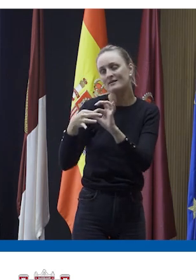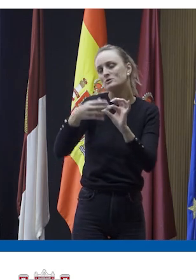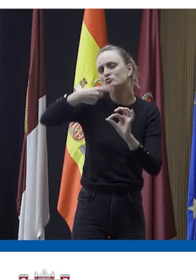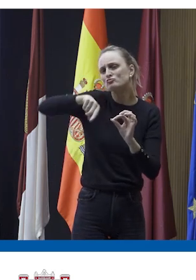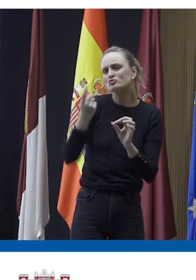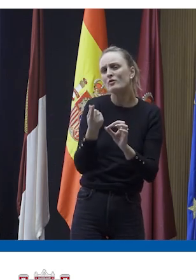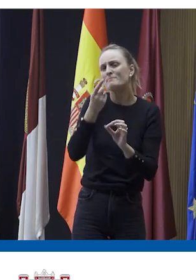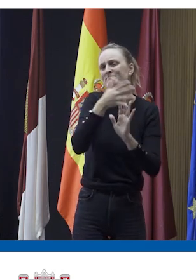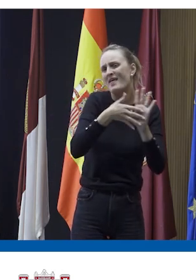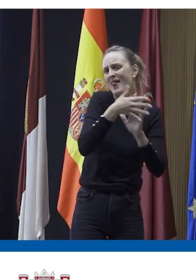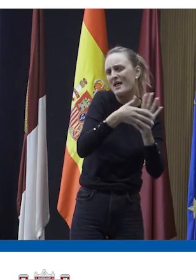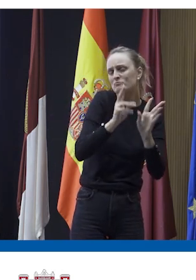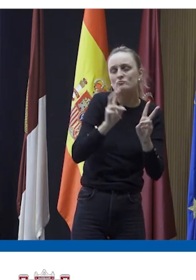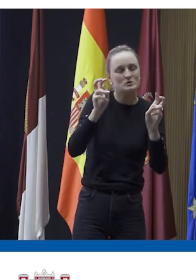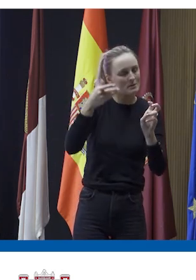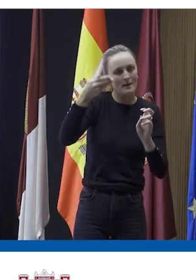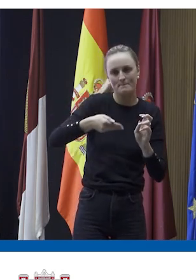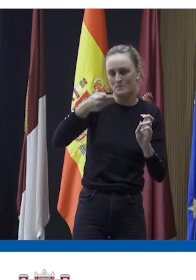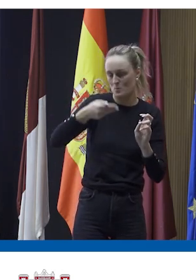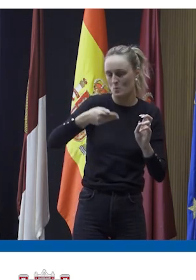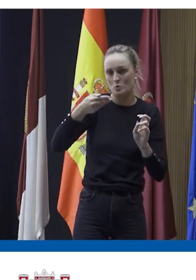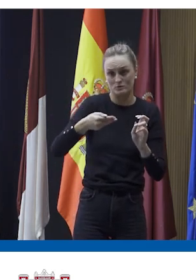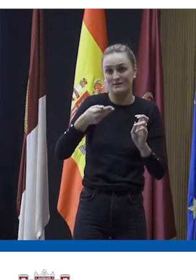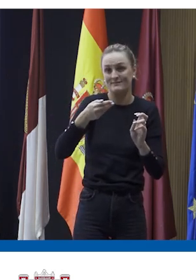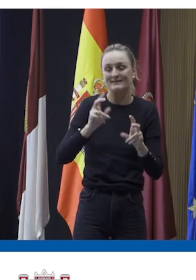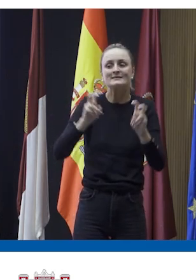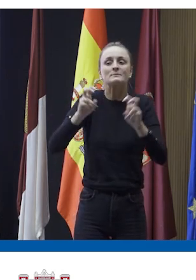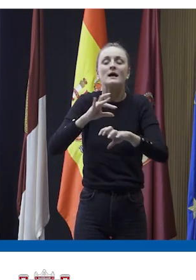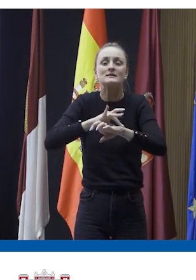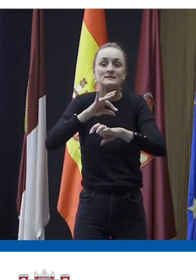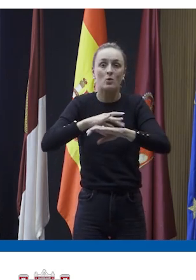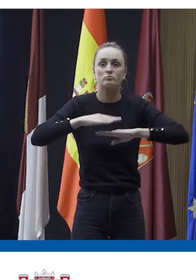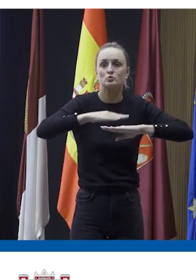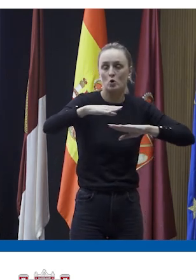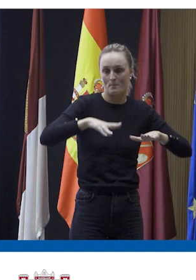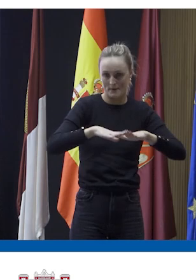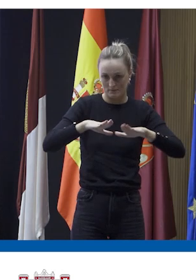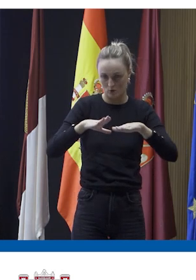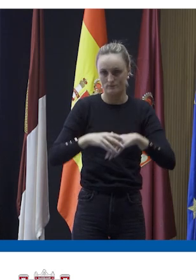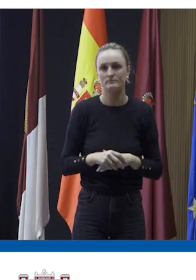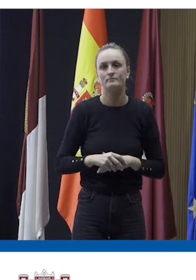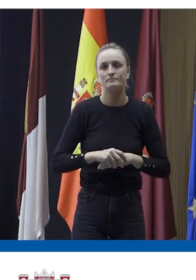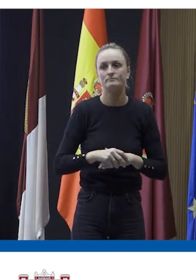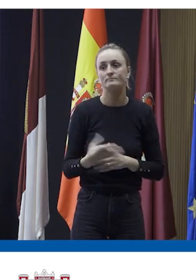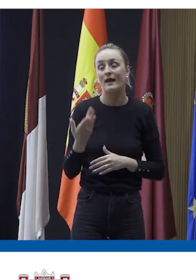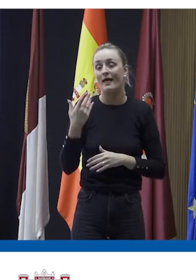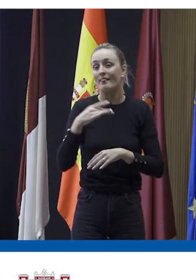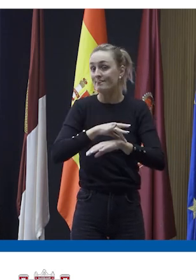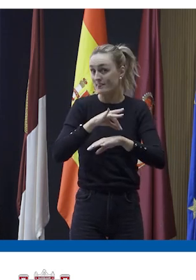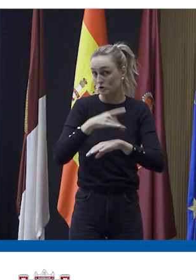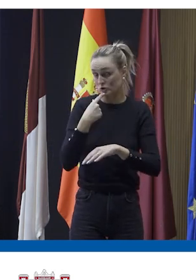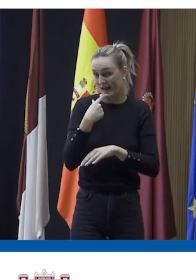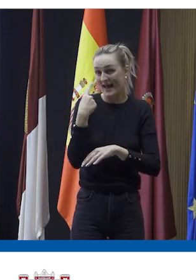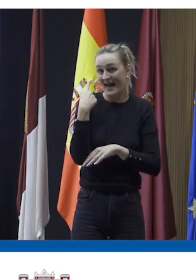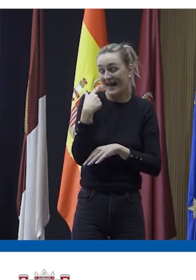contribuimos a hablar de algo que es tan importante como la salud del suelo pélvico. Como nos dice la doctora,